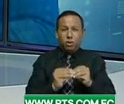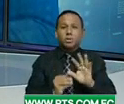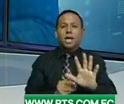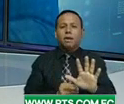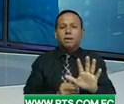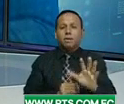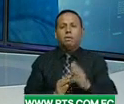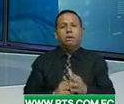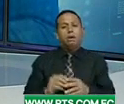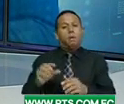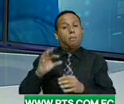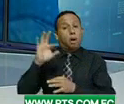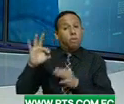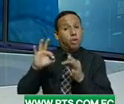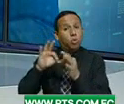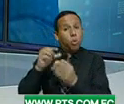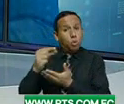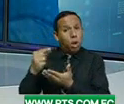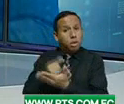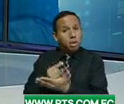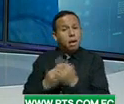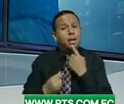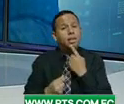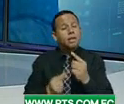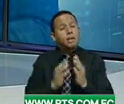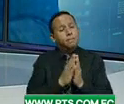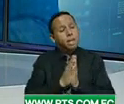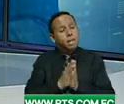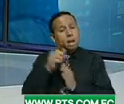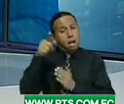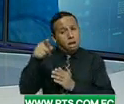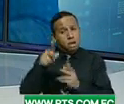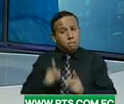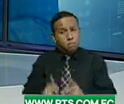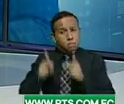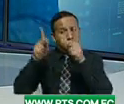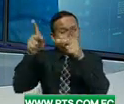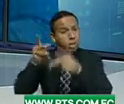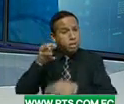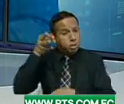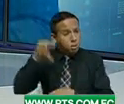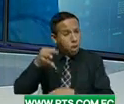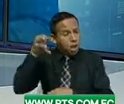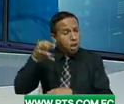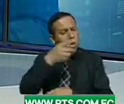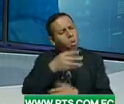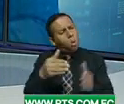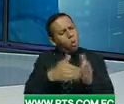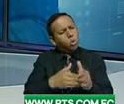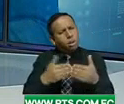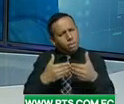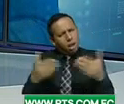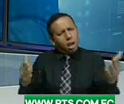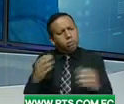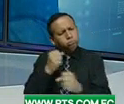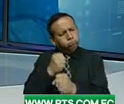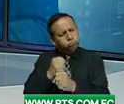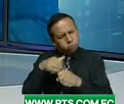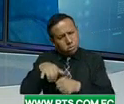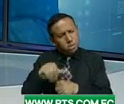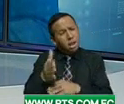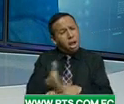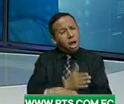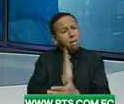la prefectura del Guayas solicitó que las obras en el puente de la Unidad Nacional sean retomadas tras su paralización.